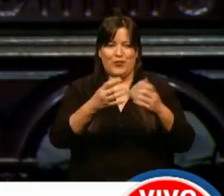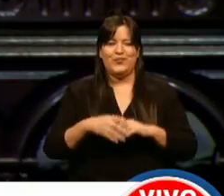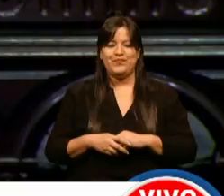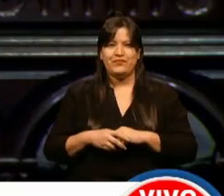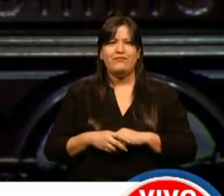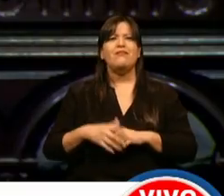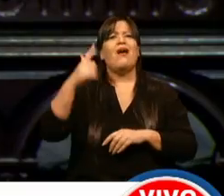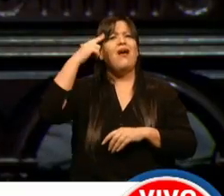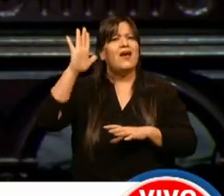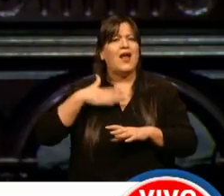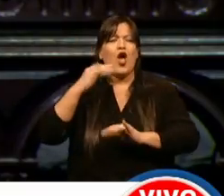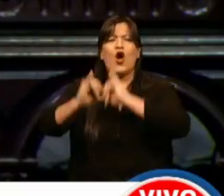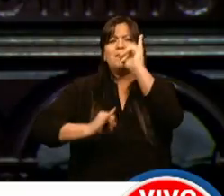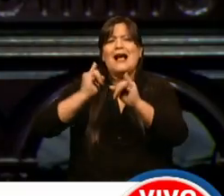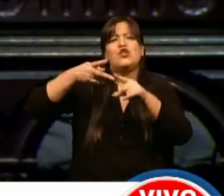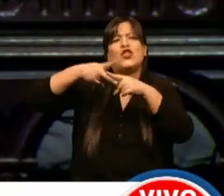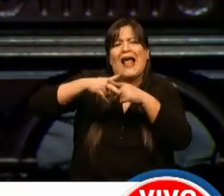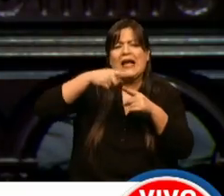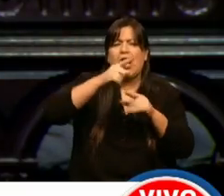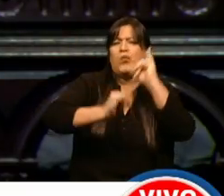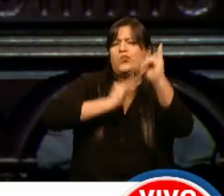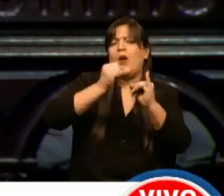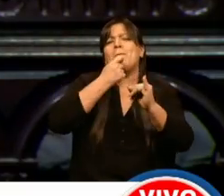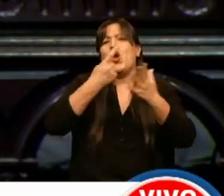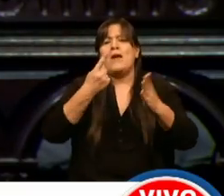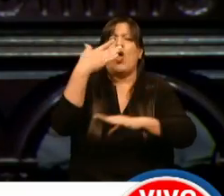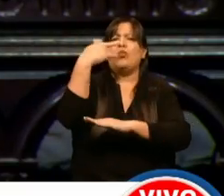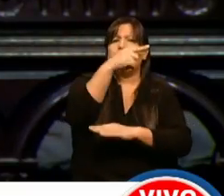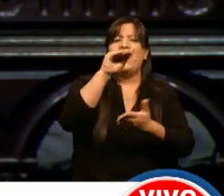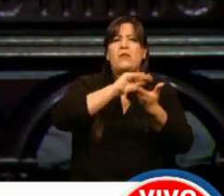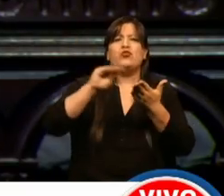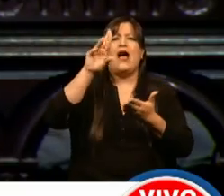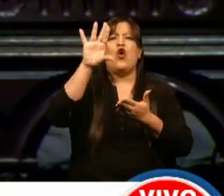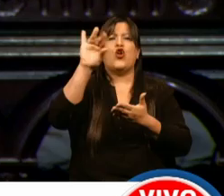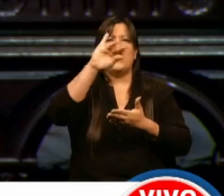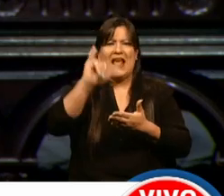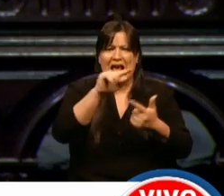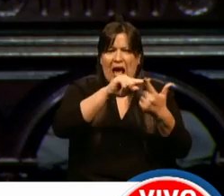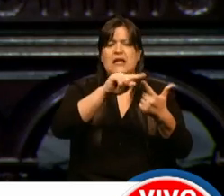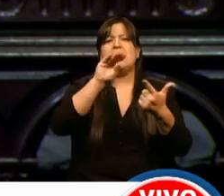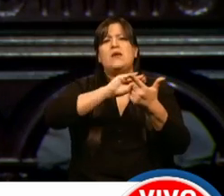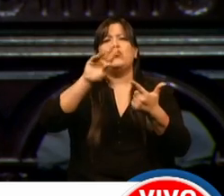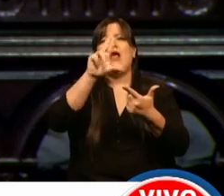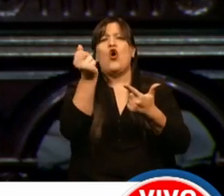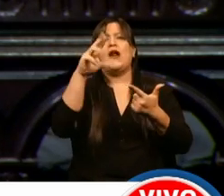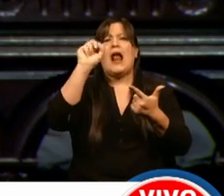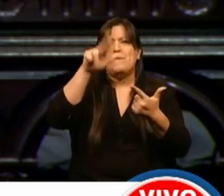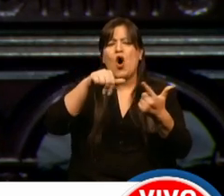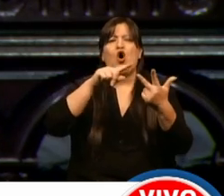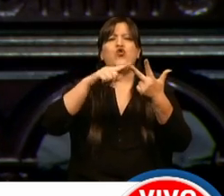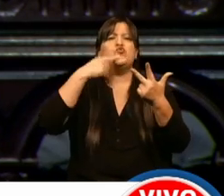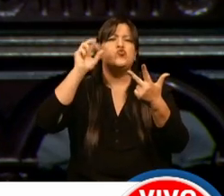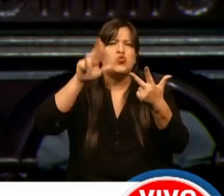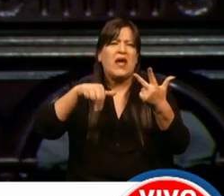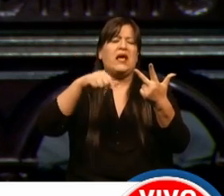que las explicaciones técnicas que yo por ejemplo el diputado rodríguez el diputado ramón swing